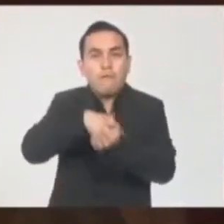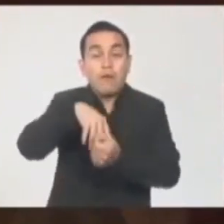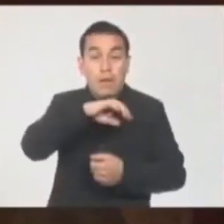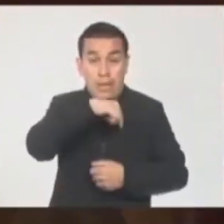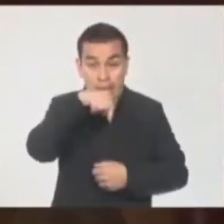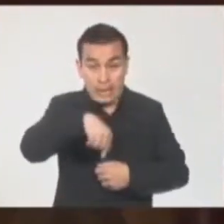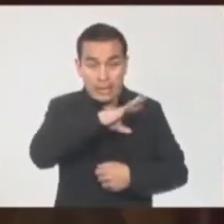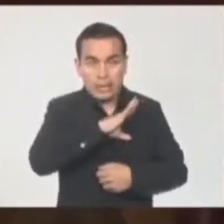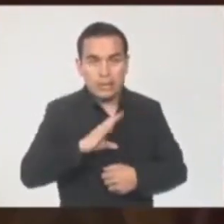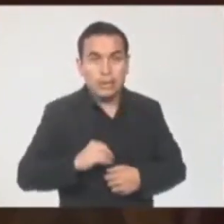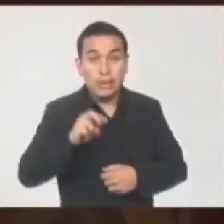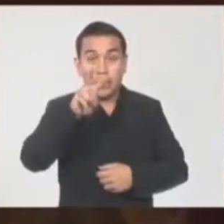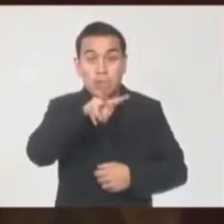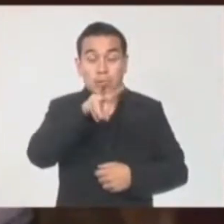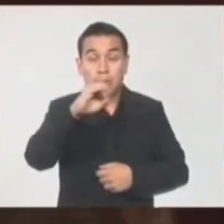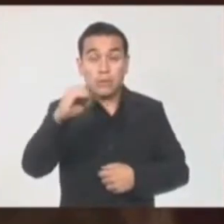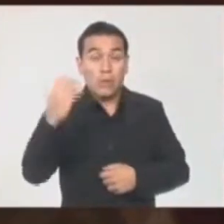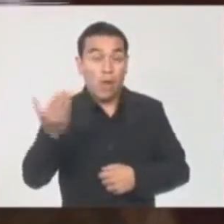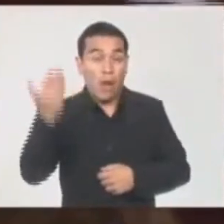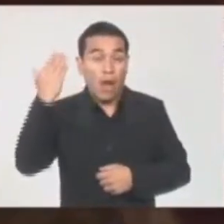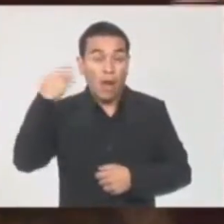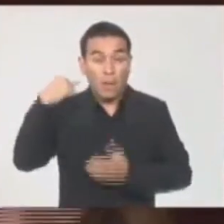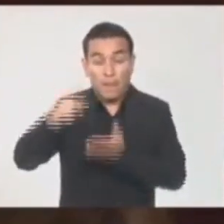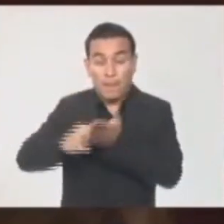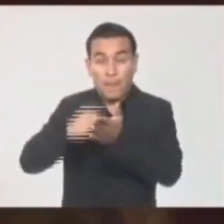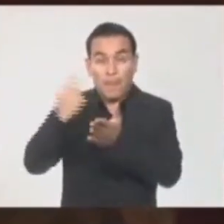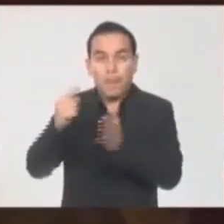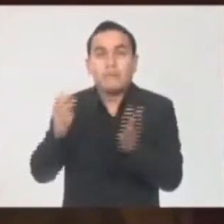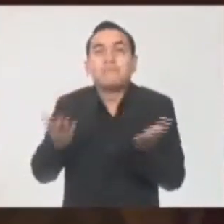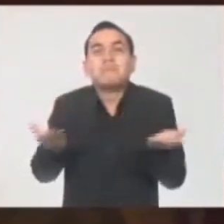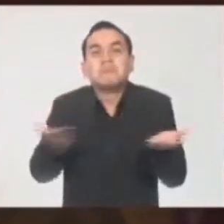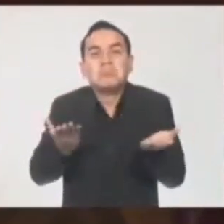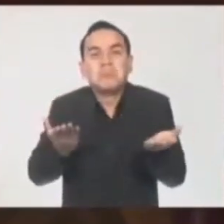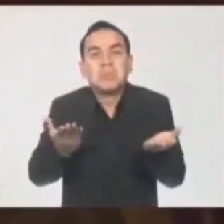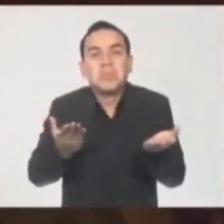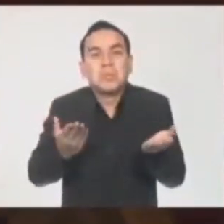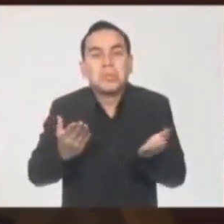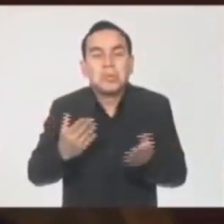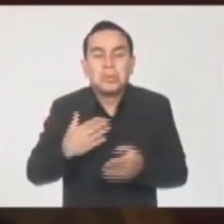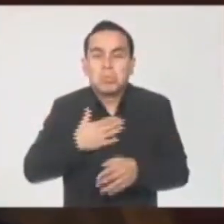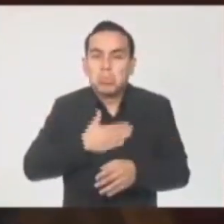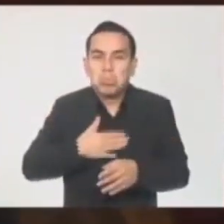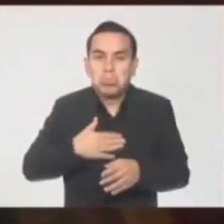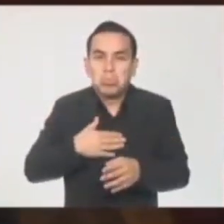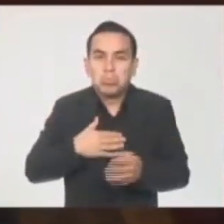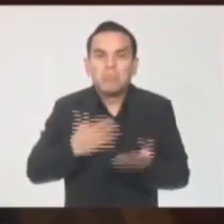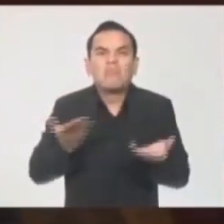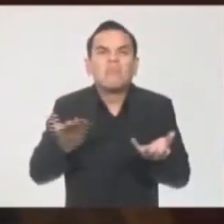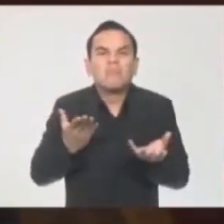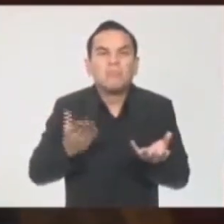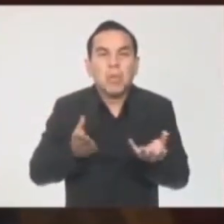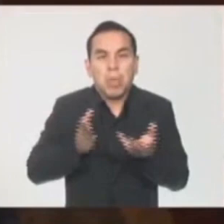Por primera vez en 200 años, no tuvieron otra opción más que salir por primera vez a dar la cara.